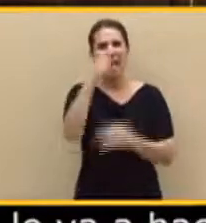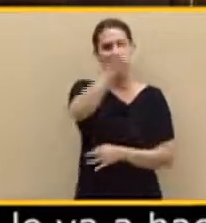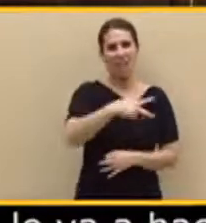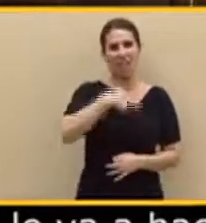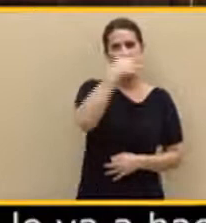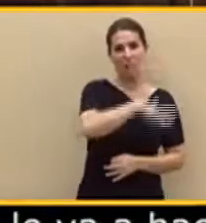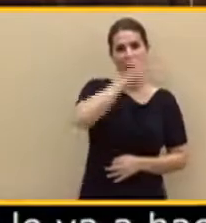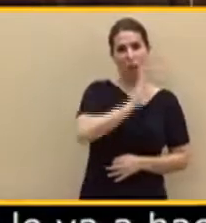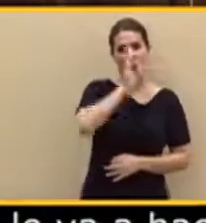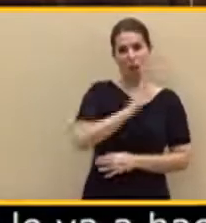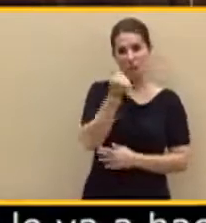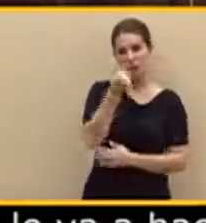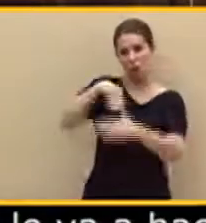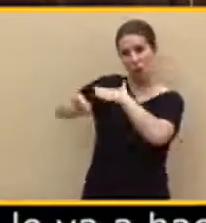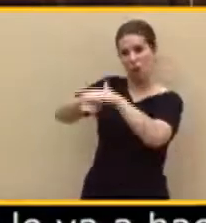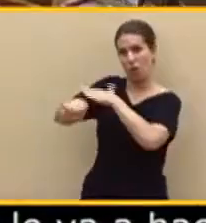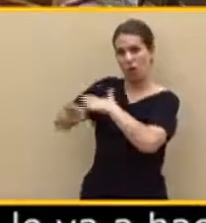anticorrupción.